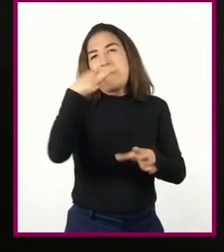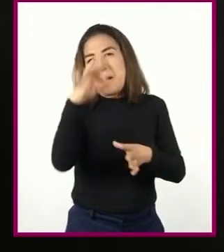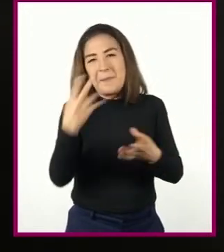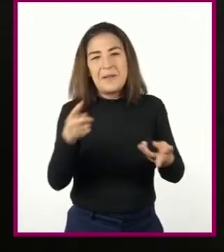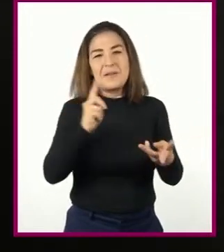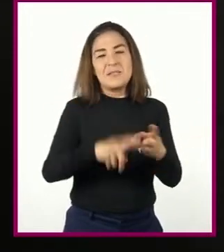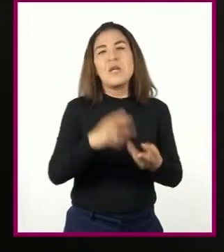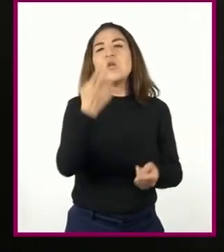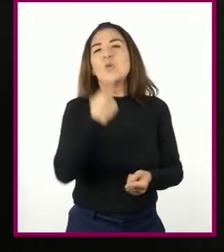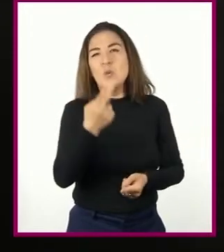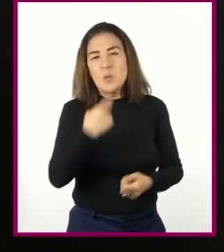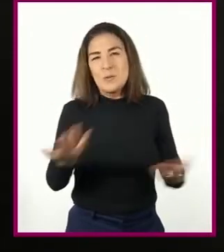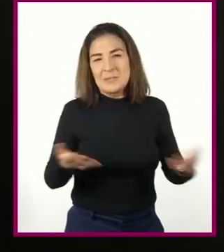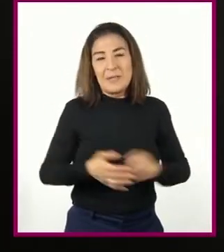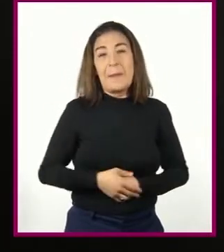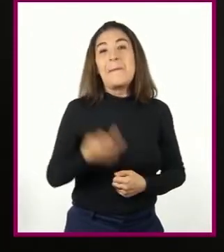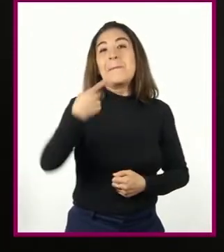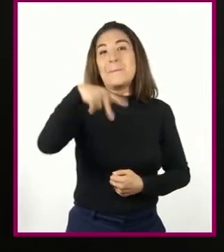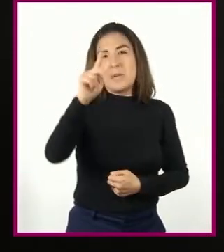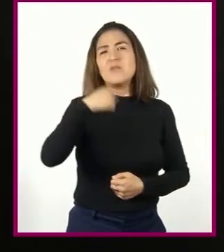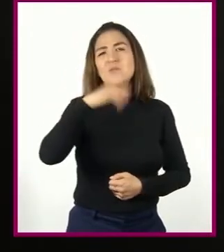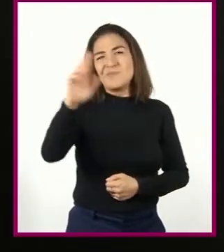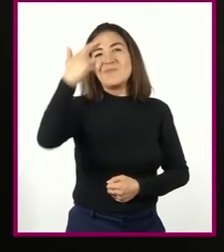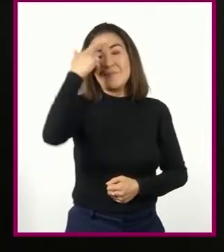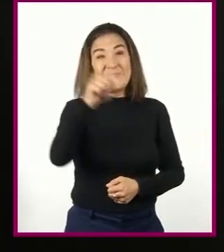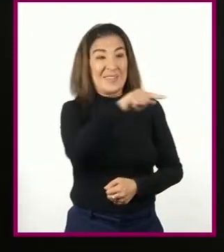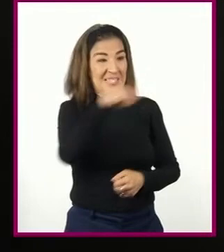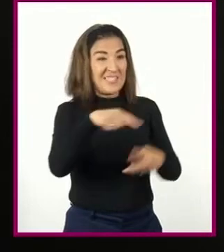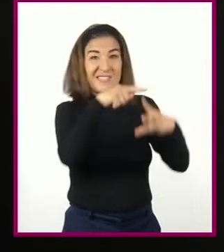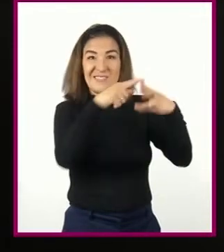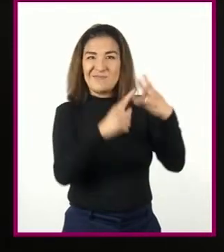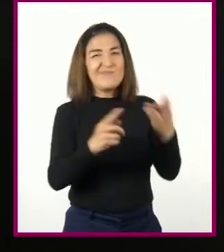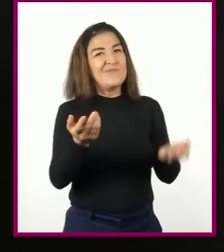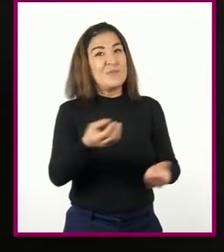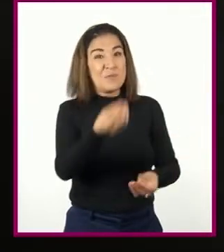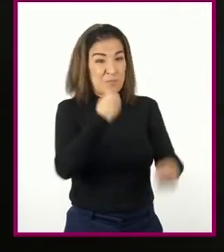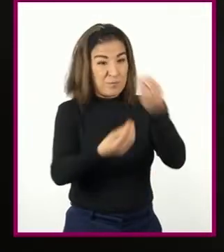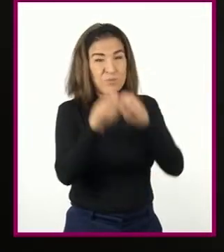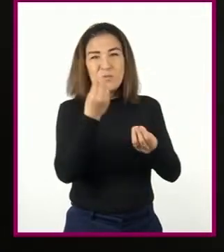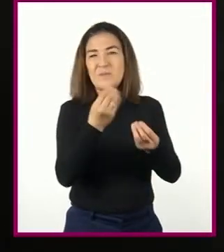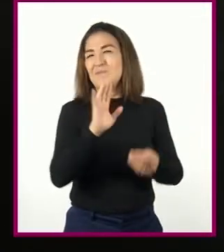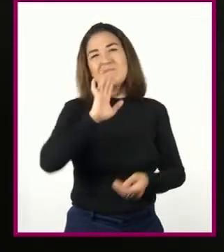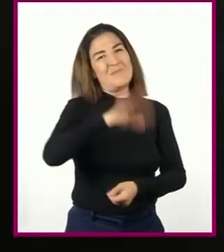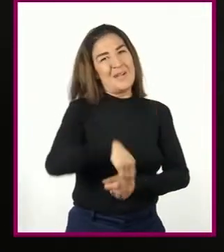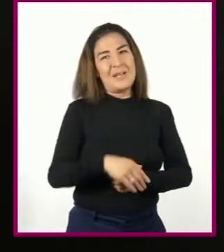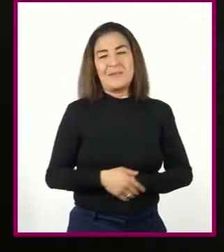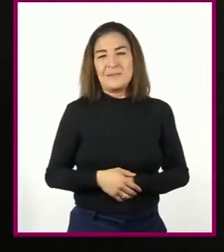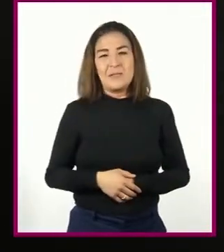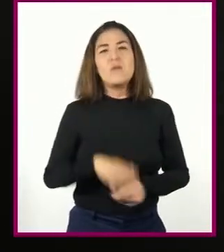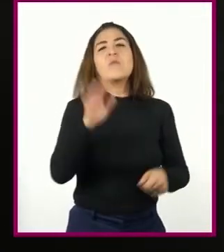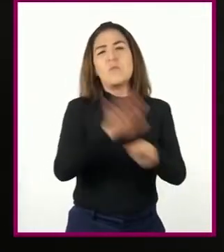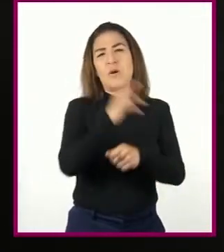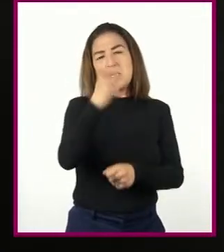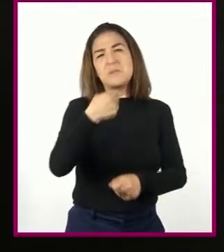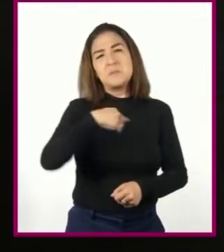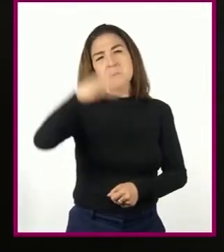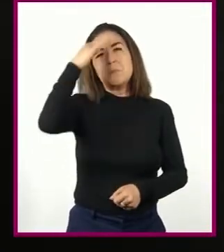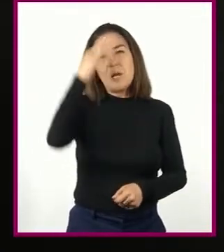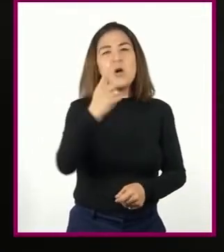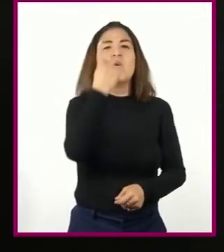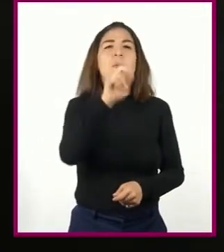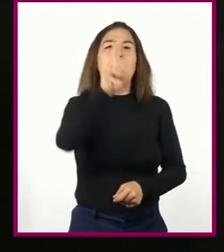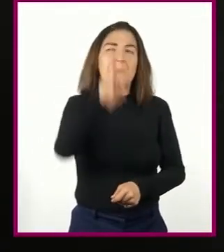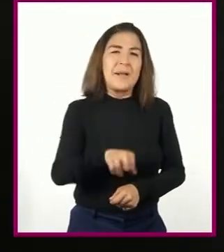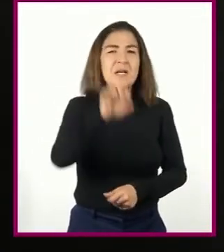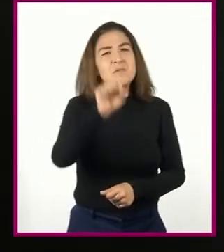y las golosinas, pero recuerdo que no es sano comerlos en exceso o todo el tiempo, por lo que solo consumo el fin de